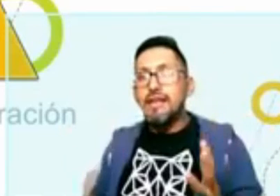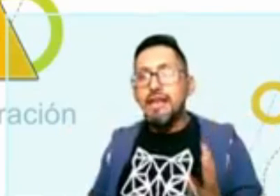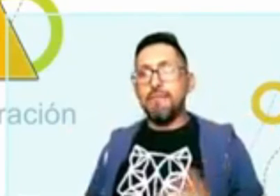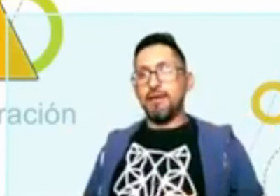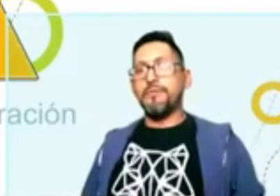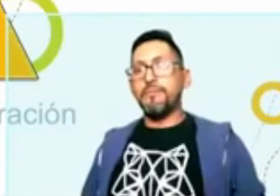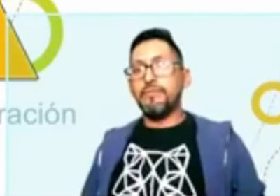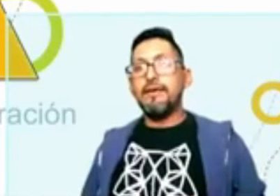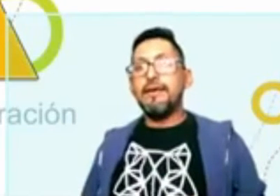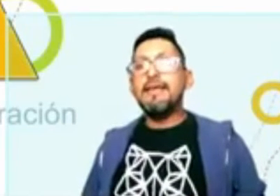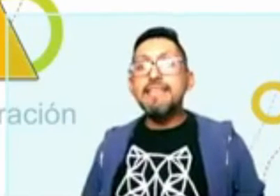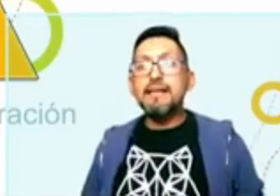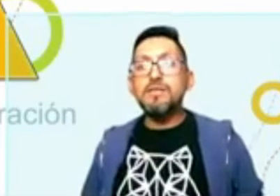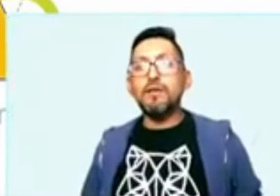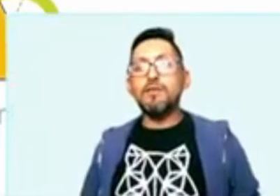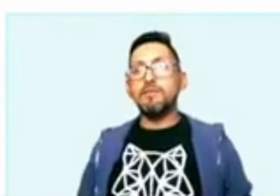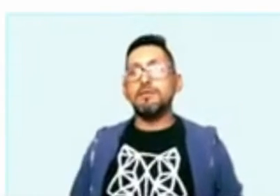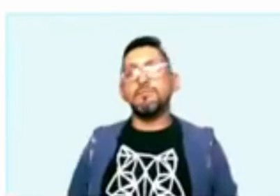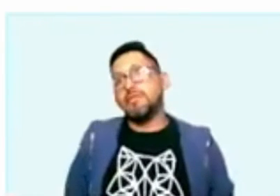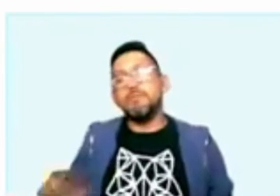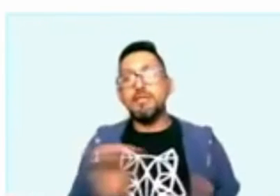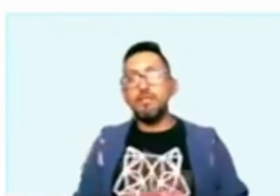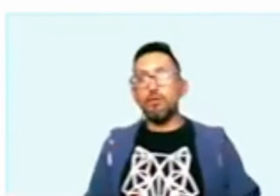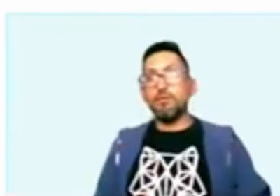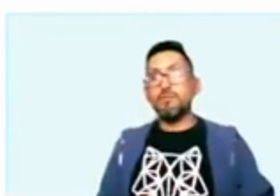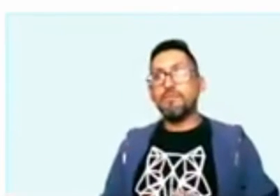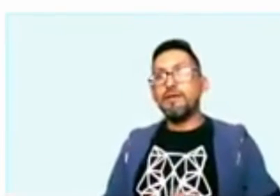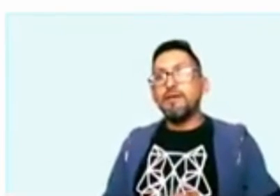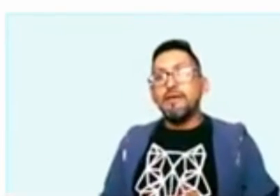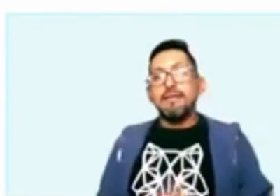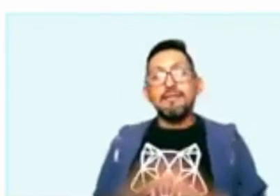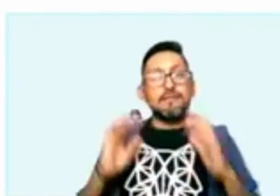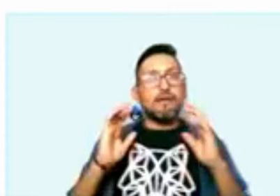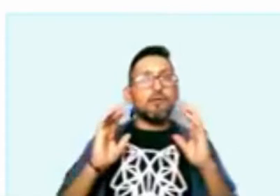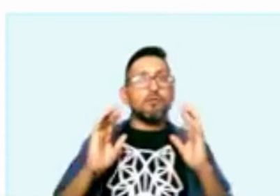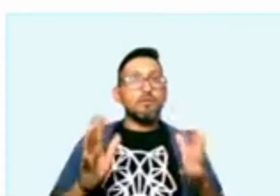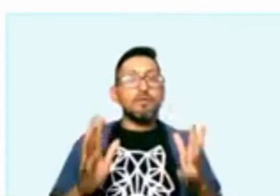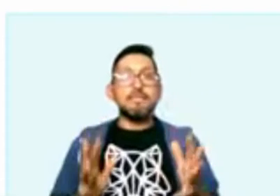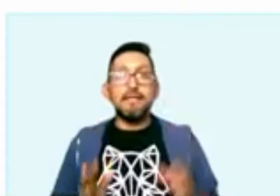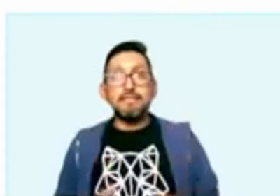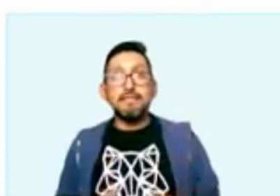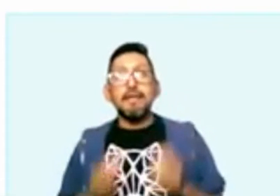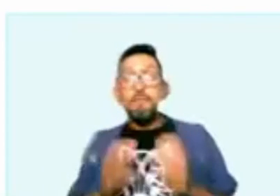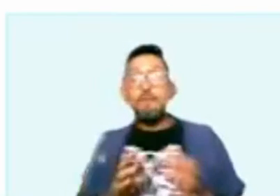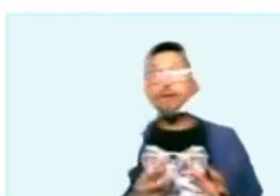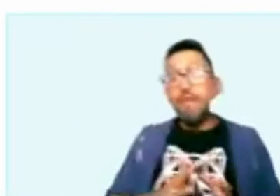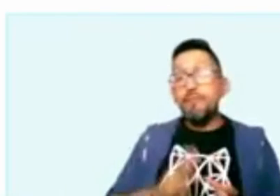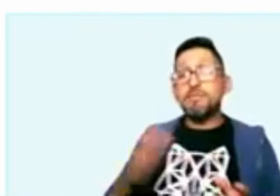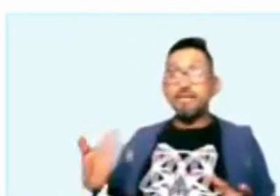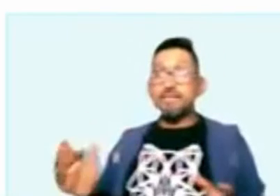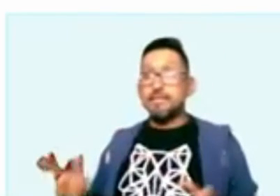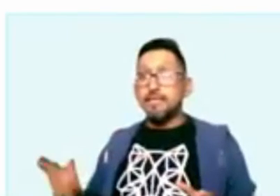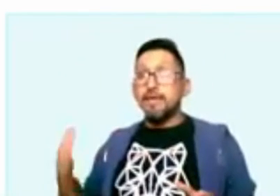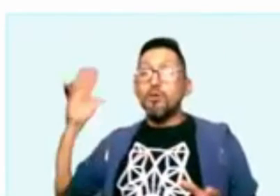un dilema que se ha resuelto diciendo, pues tenemos que hacer todo. Tengo el orgullo de decirles, en México ya ha